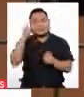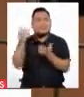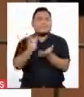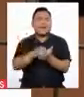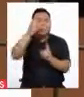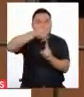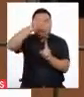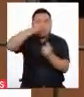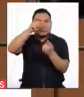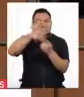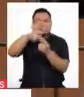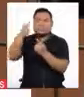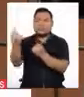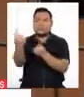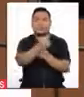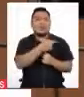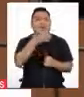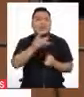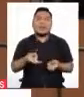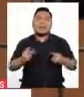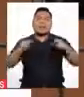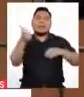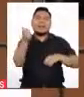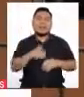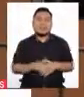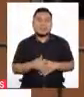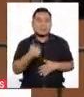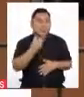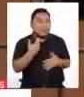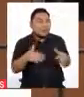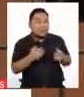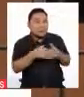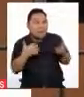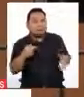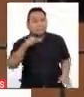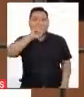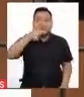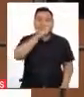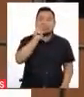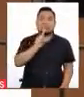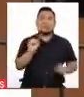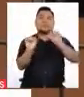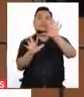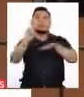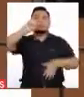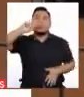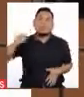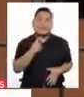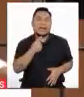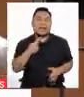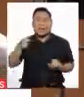tenemos que multiplicar las pruebas por 10. Al comienzo dice, tantas, de mil 200 hay que pasar a 12 mil pruebas diarias.